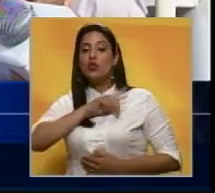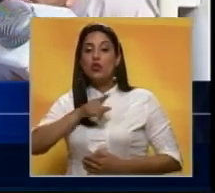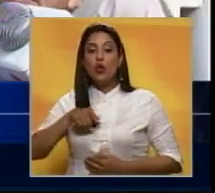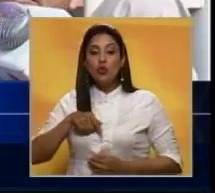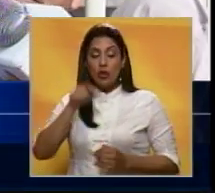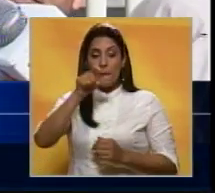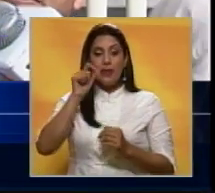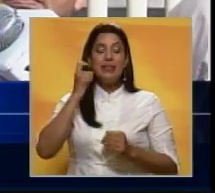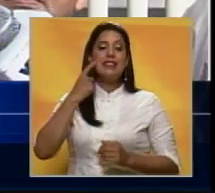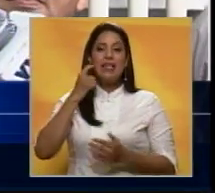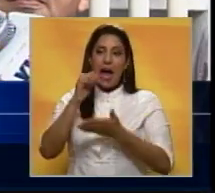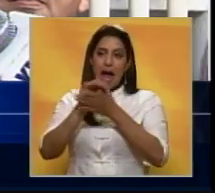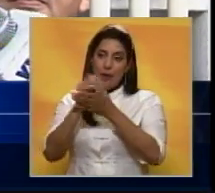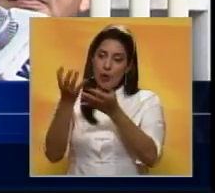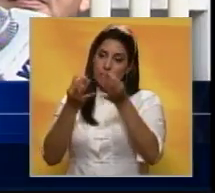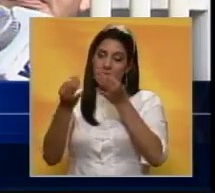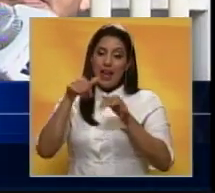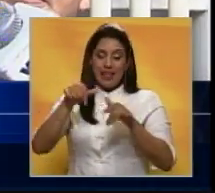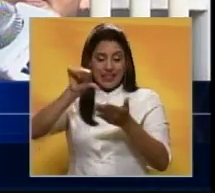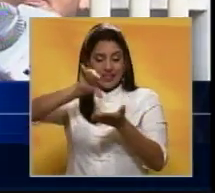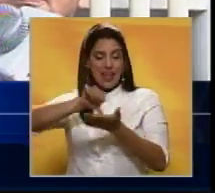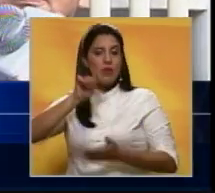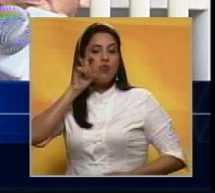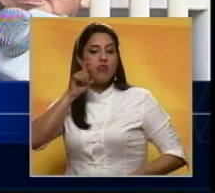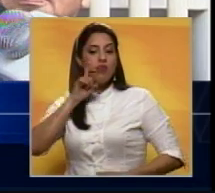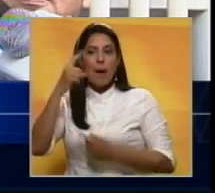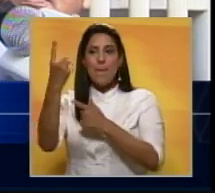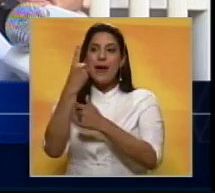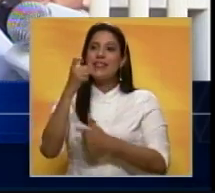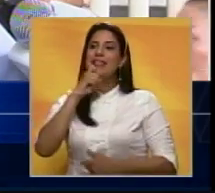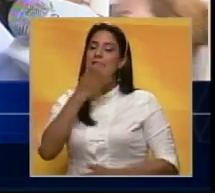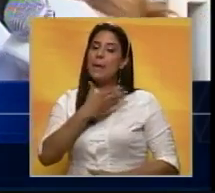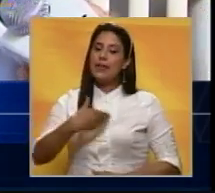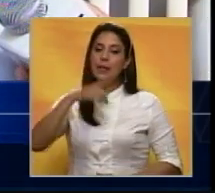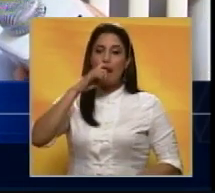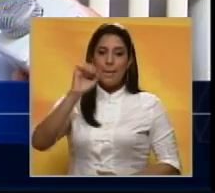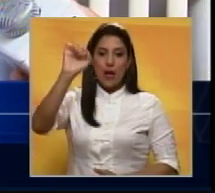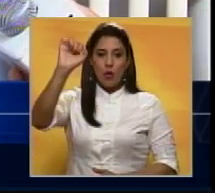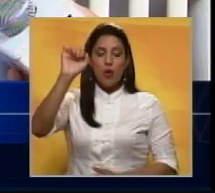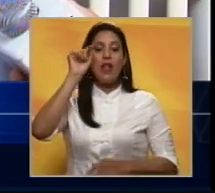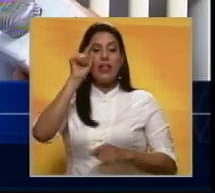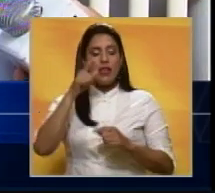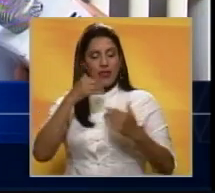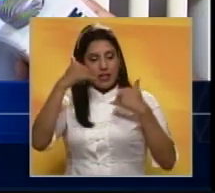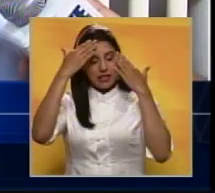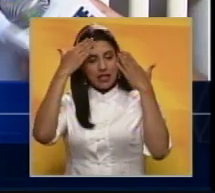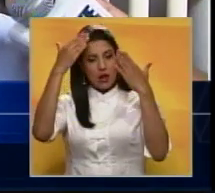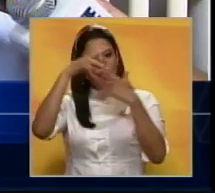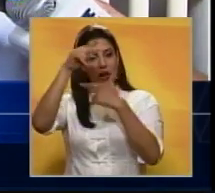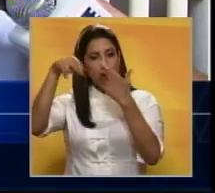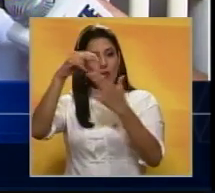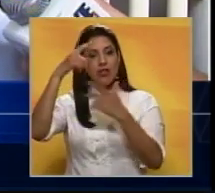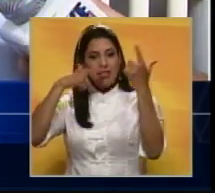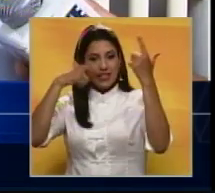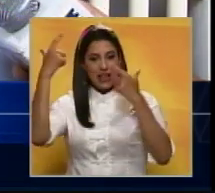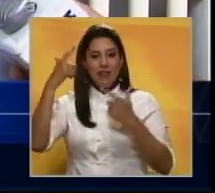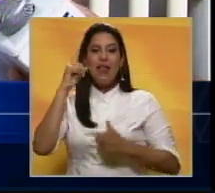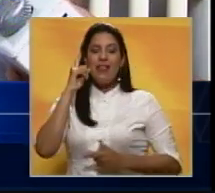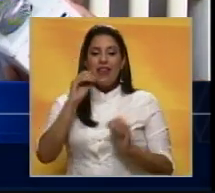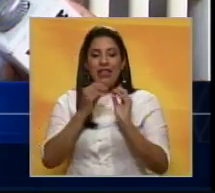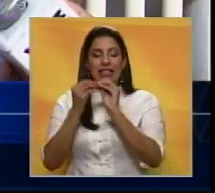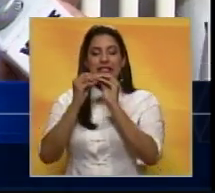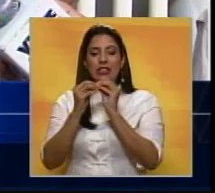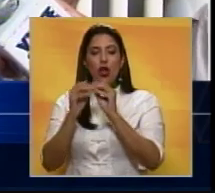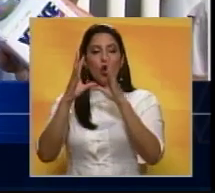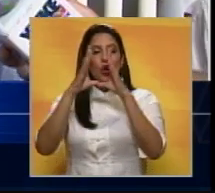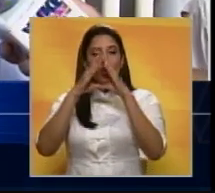amigo Santiago, estamos aquí en el Centro Materno Infantil cumpliendo la instrucción de nuestro comandante presidente Nicolás Maduro, de quien les traigo un saludo revolucionario y chavista. Se ha